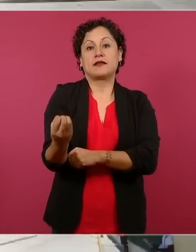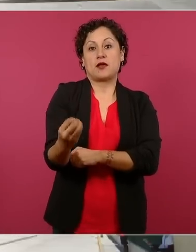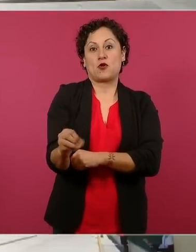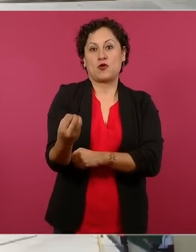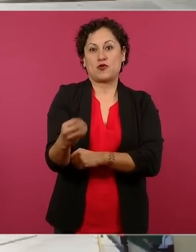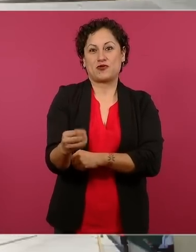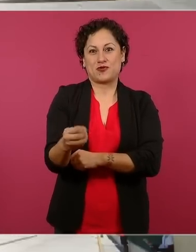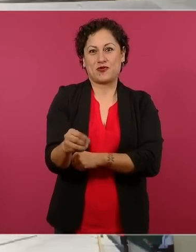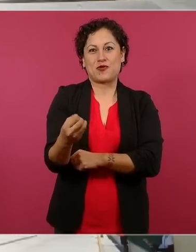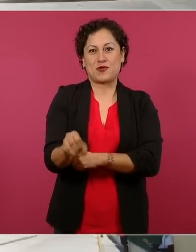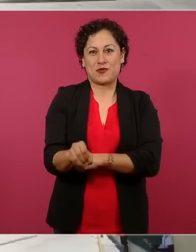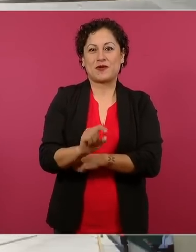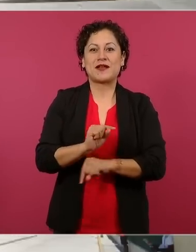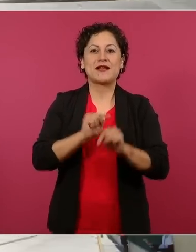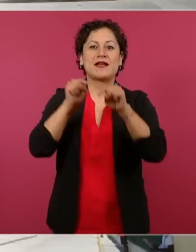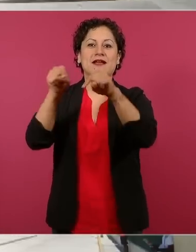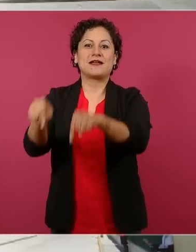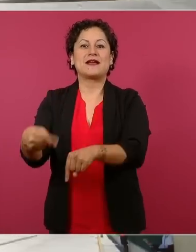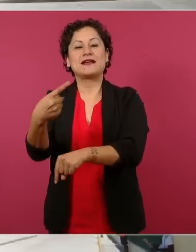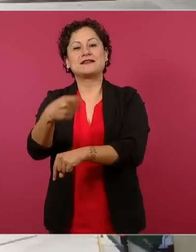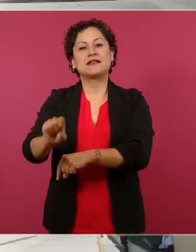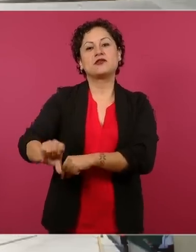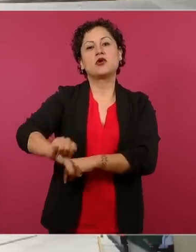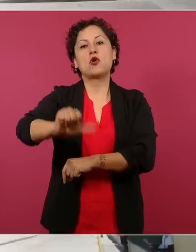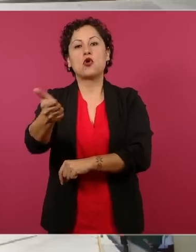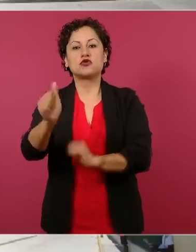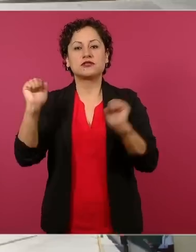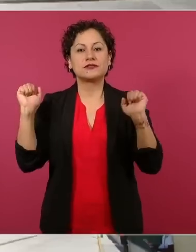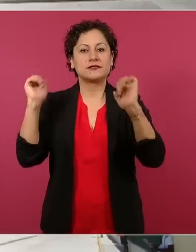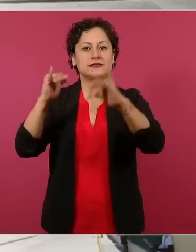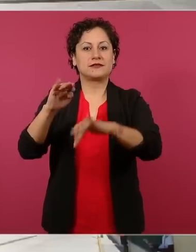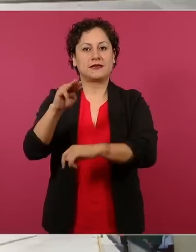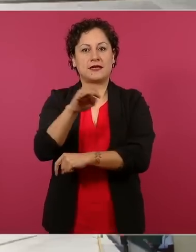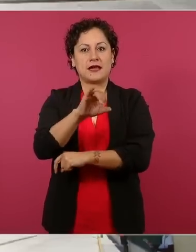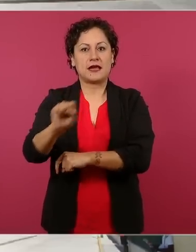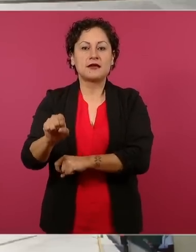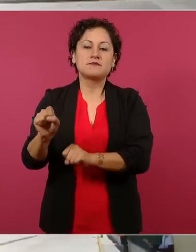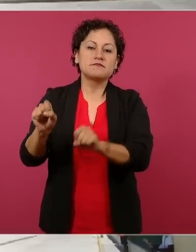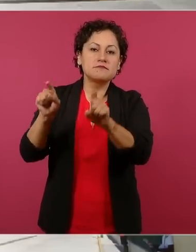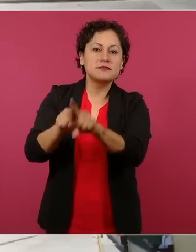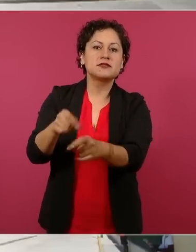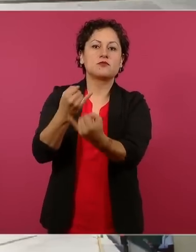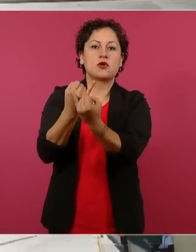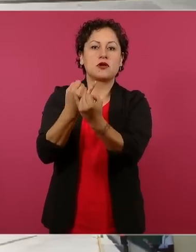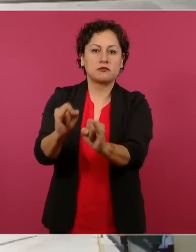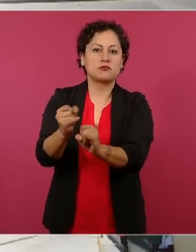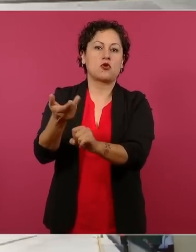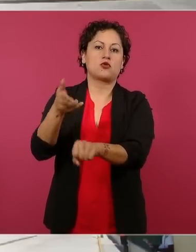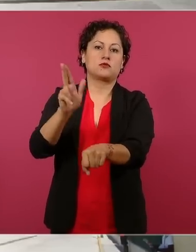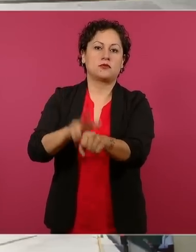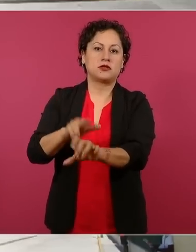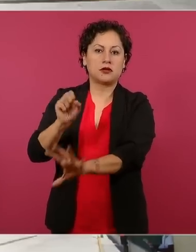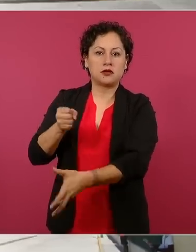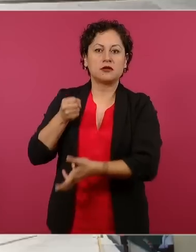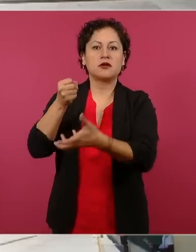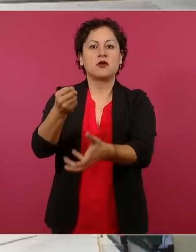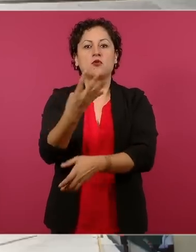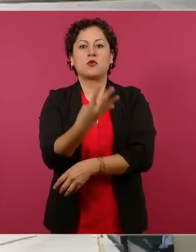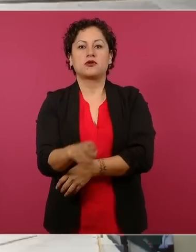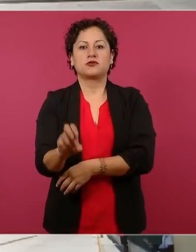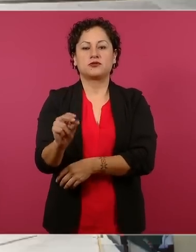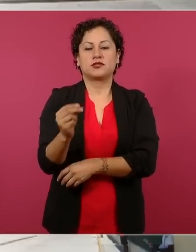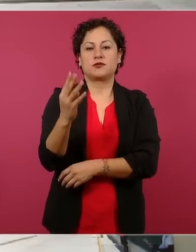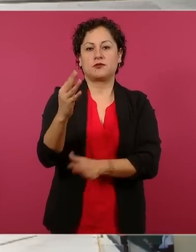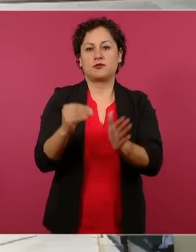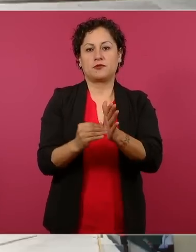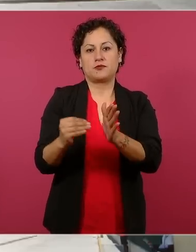celebramos la 111 Asamblea del IMSS y también ahí mismo se inauguró y se puso en operación el hospital. Fue una inversión de 484